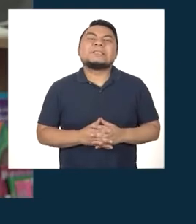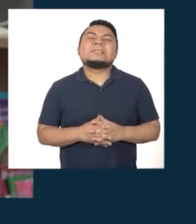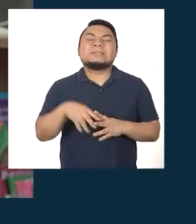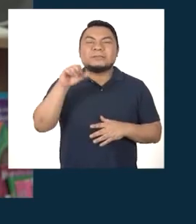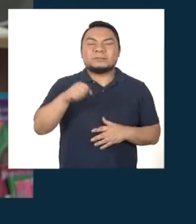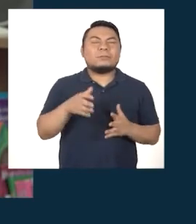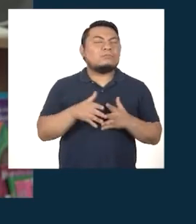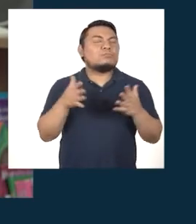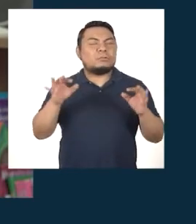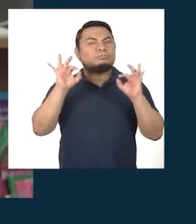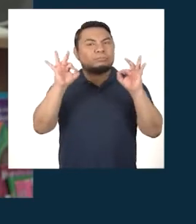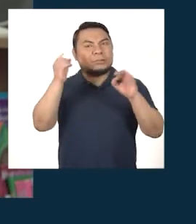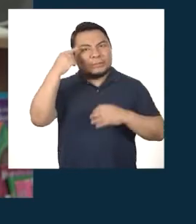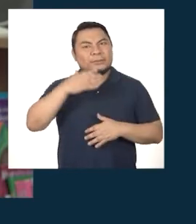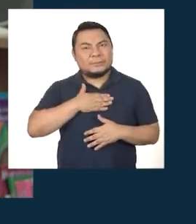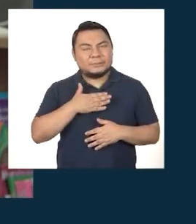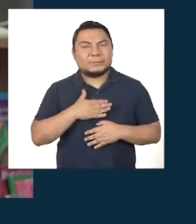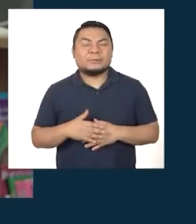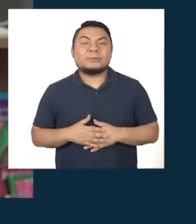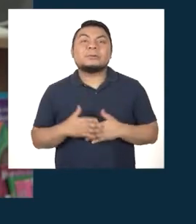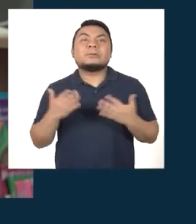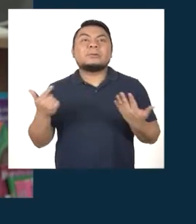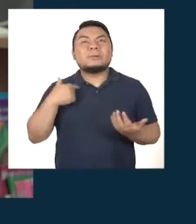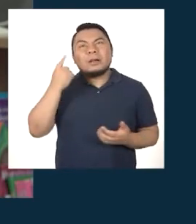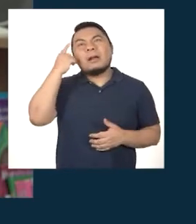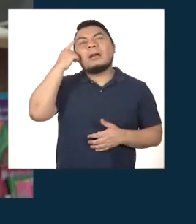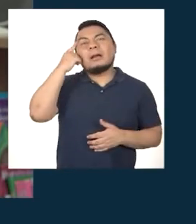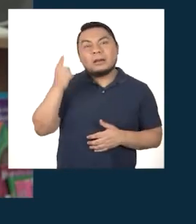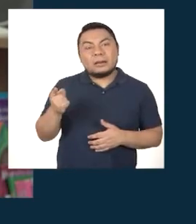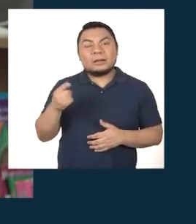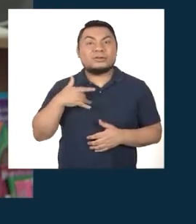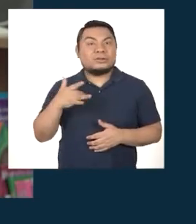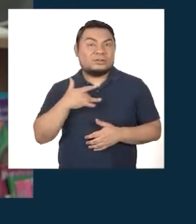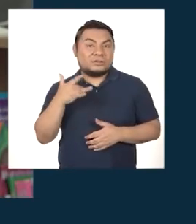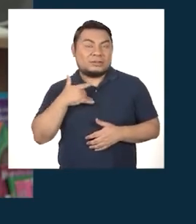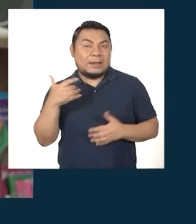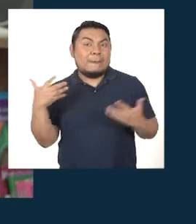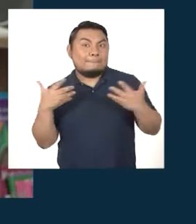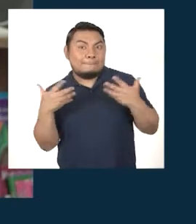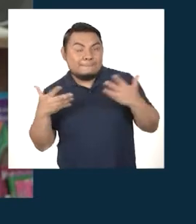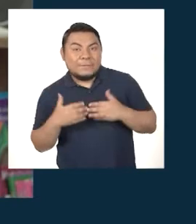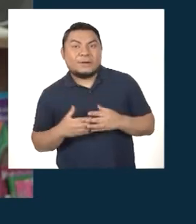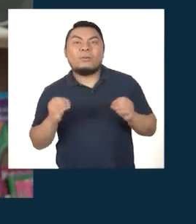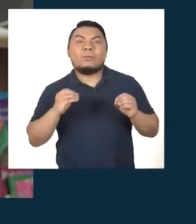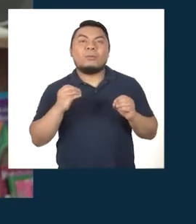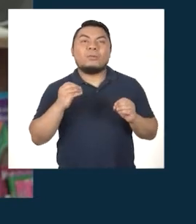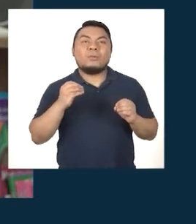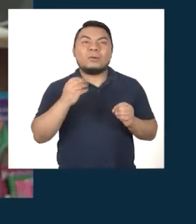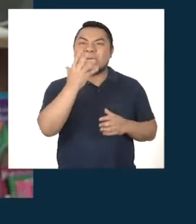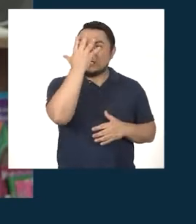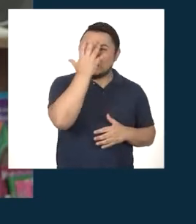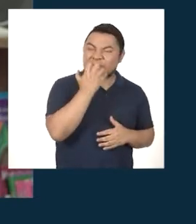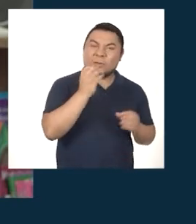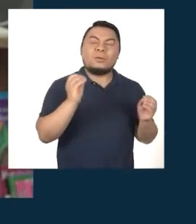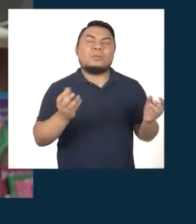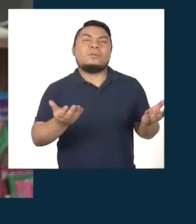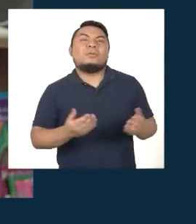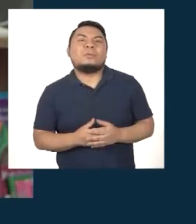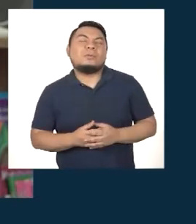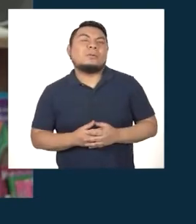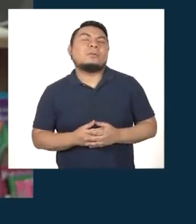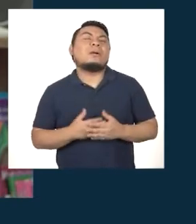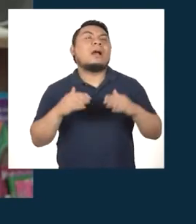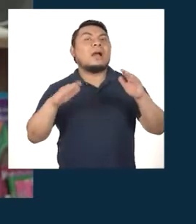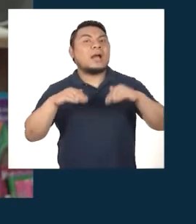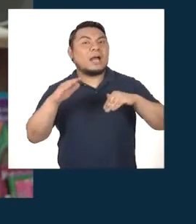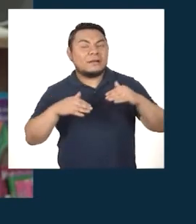es como muy efectivo para mí. O sea, darme cuenta de que si estoy sintiendo miedo o enojo, ¿no?